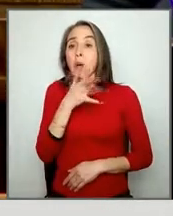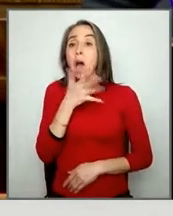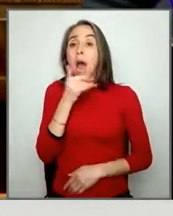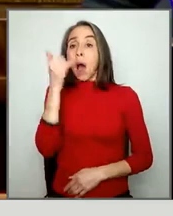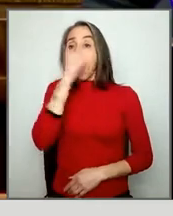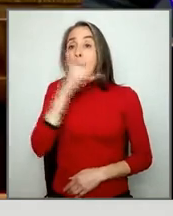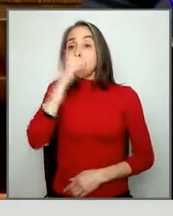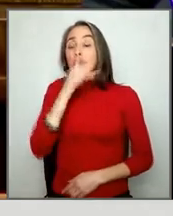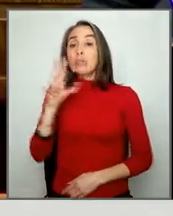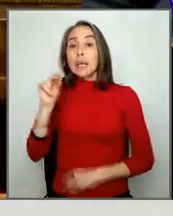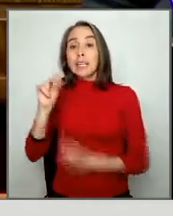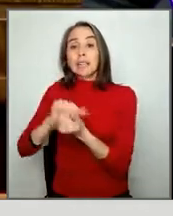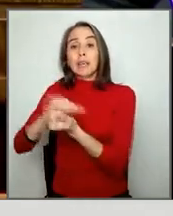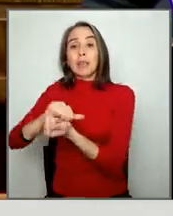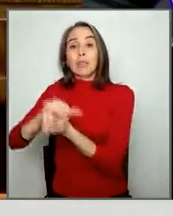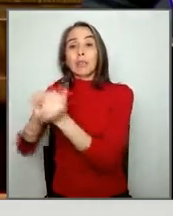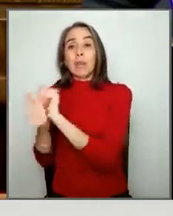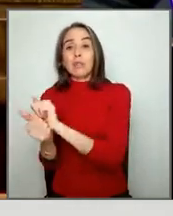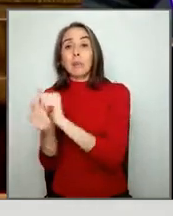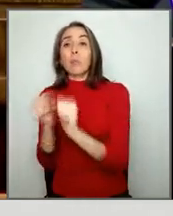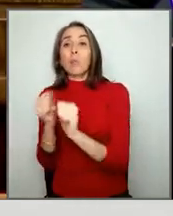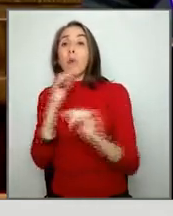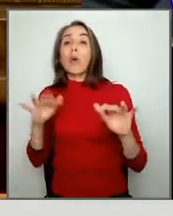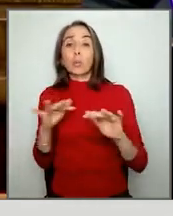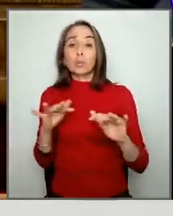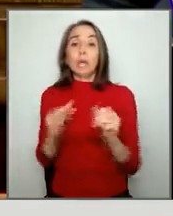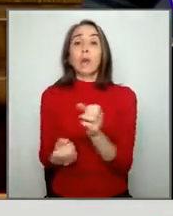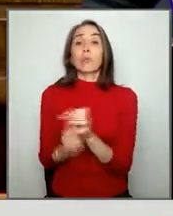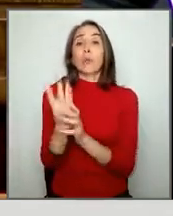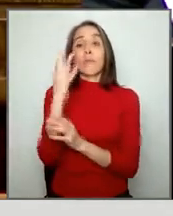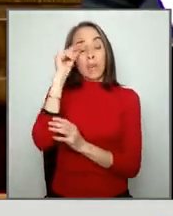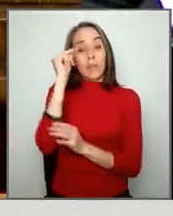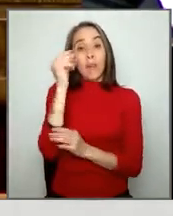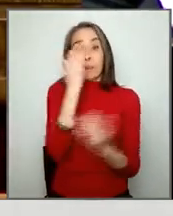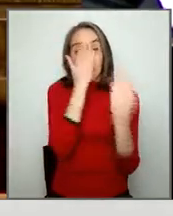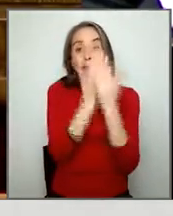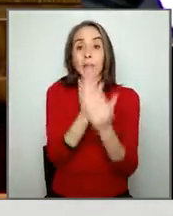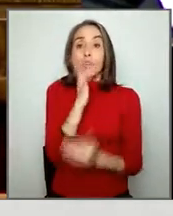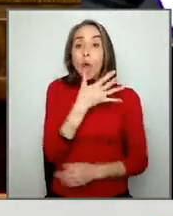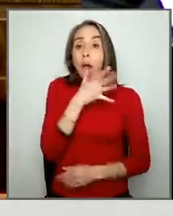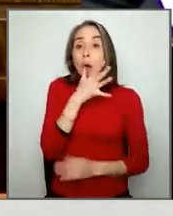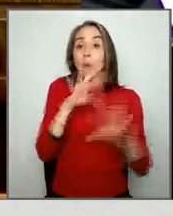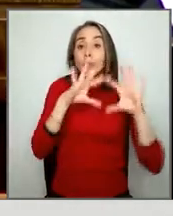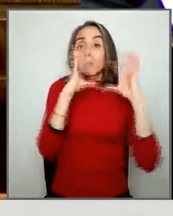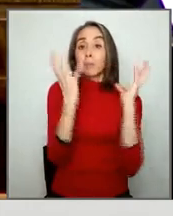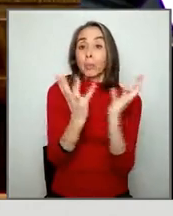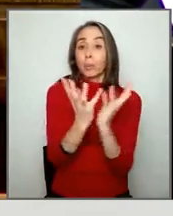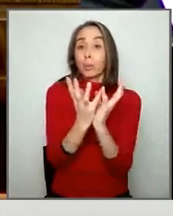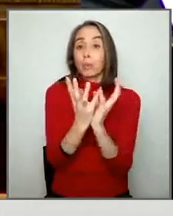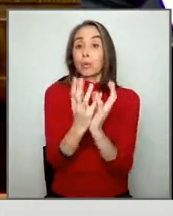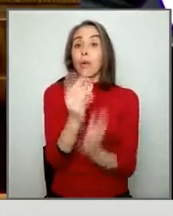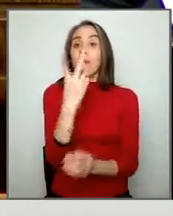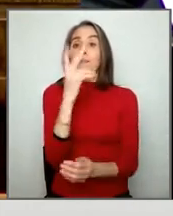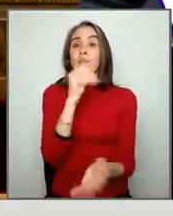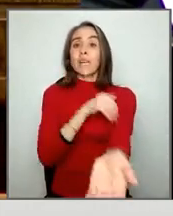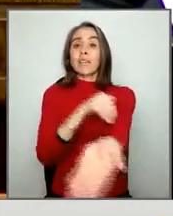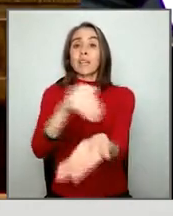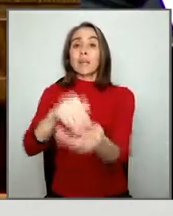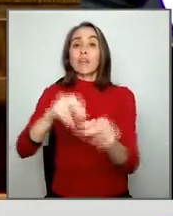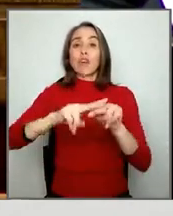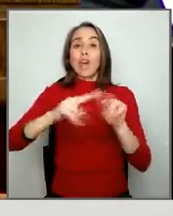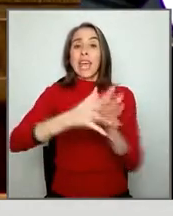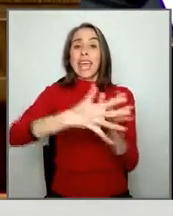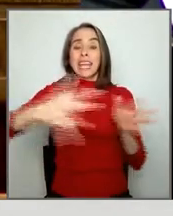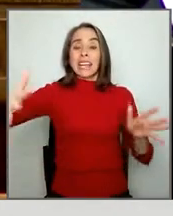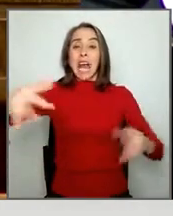tratadas en una solución innovadora y efectiva para enfrentar la escasez a nivel mundial ya se utilizan 20 millones de hectáreas de tierras de regadío